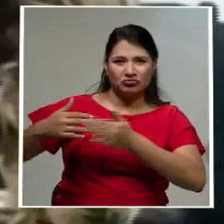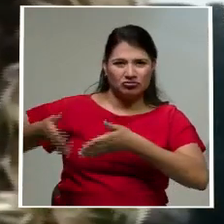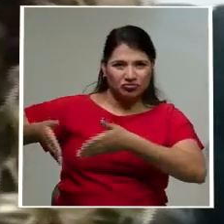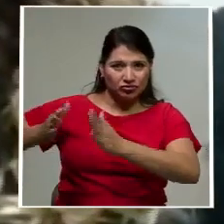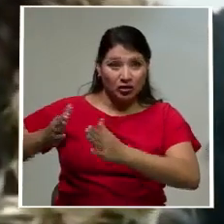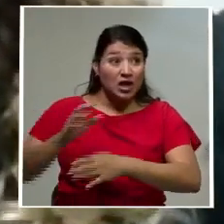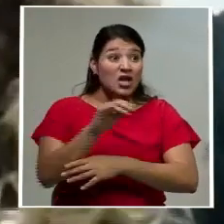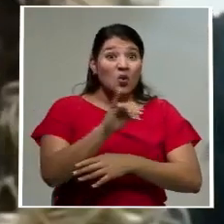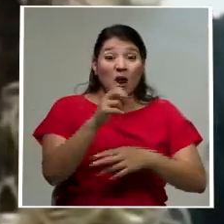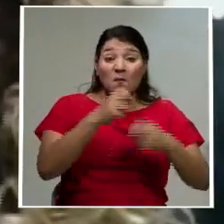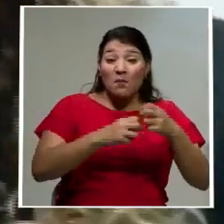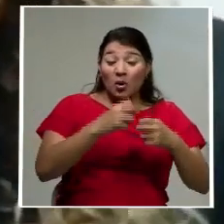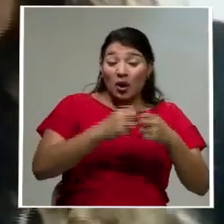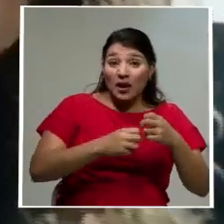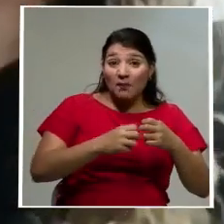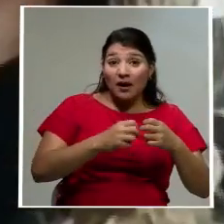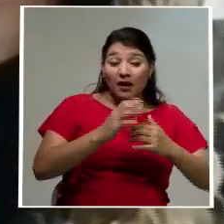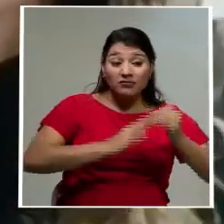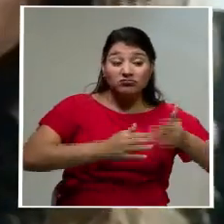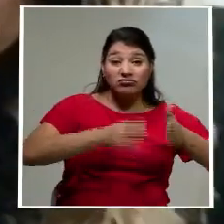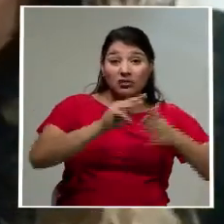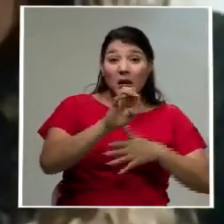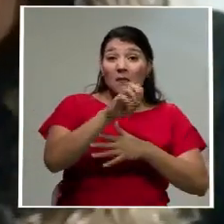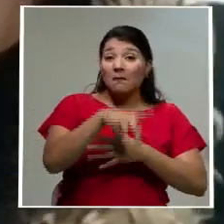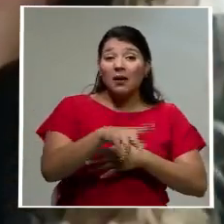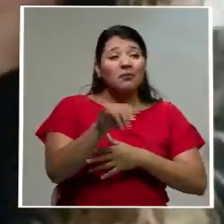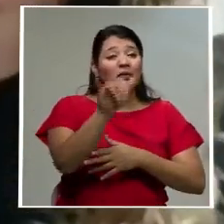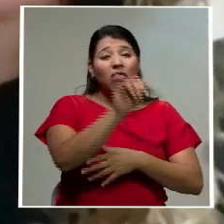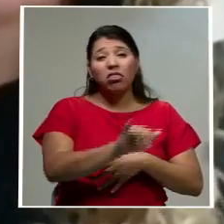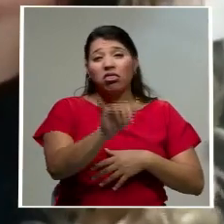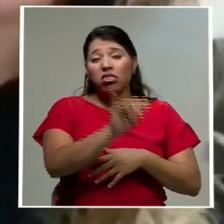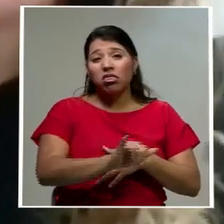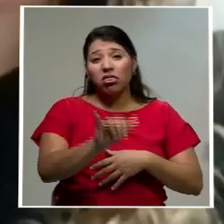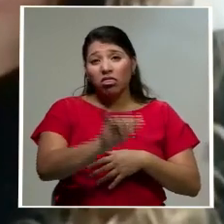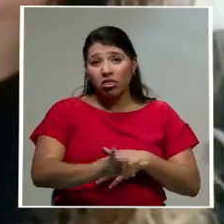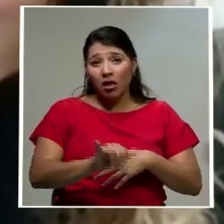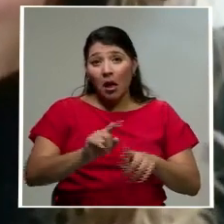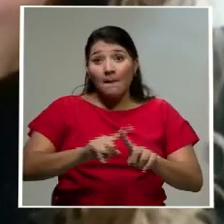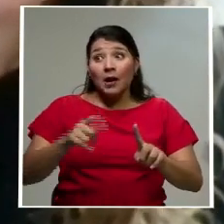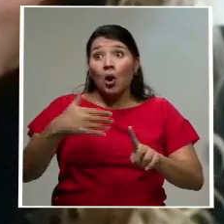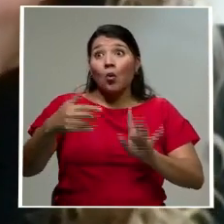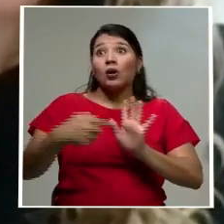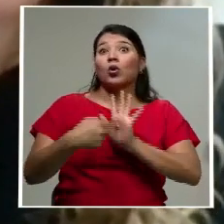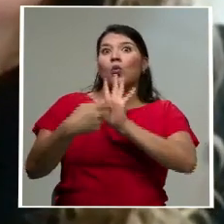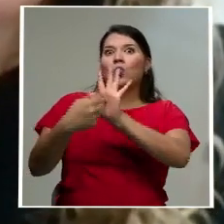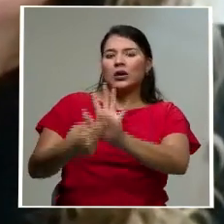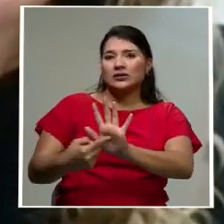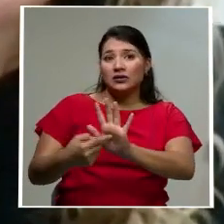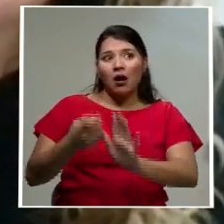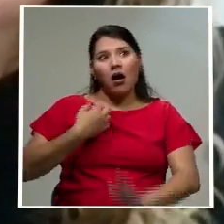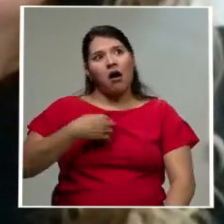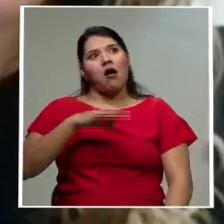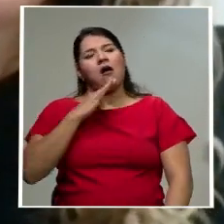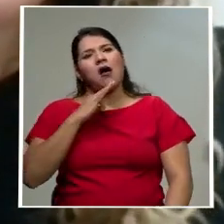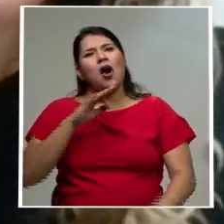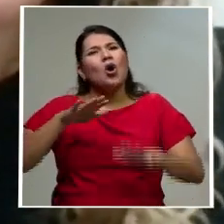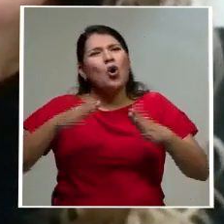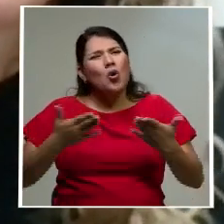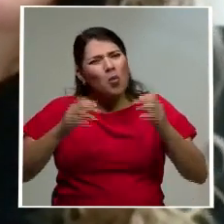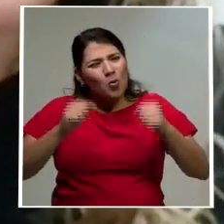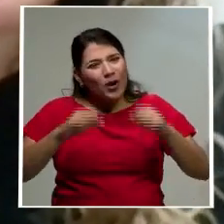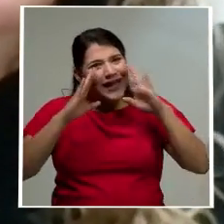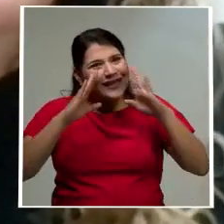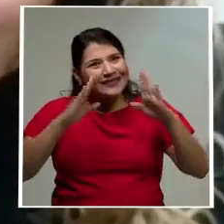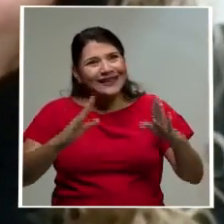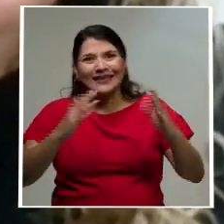hace años, luego explotan, todo el mundo se indigna. ¿Cómo hacer para abordarlo de manera definitiva? ¿Cómo